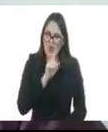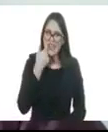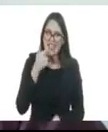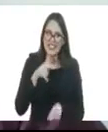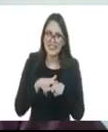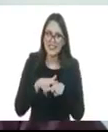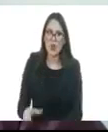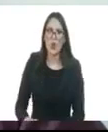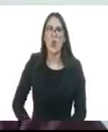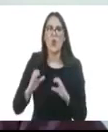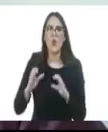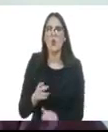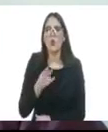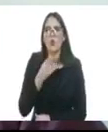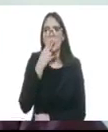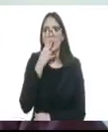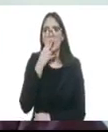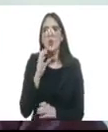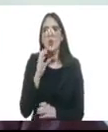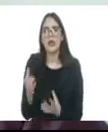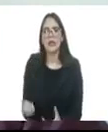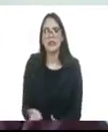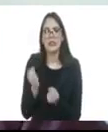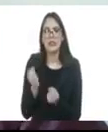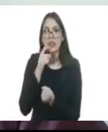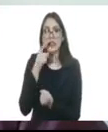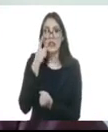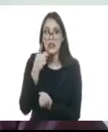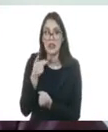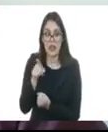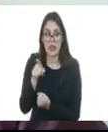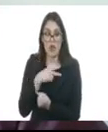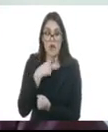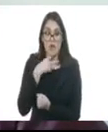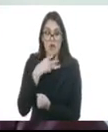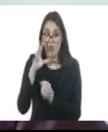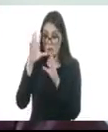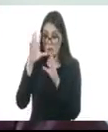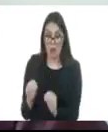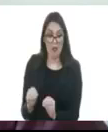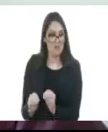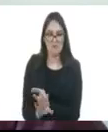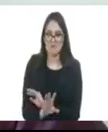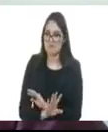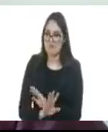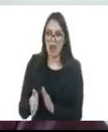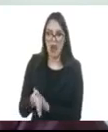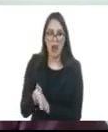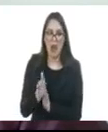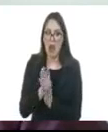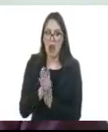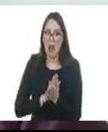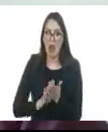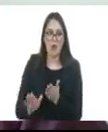dice el reportaje, si se apaga la voz, si se apaga esa voz, se acaba la cultura.